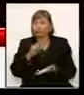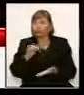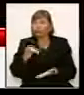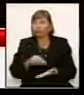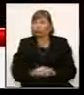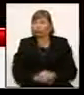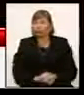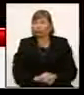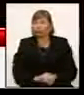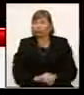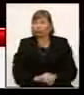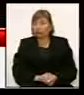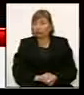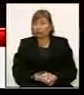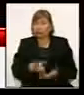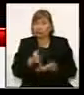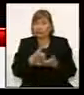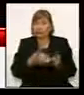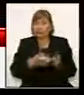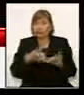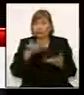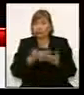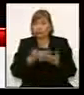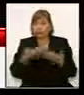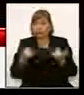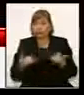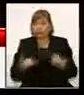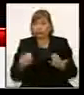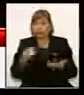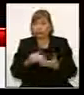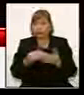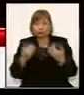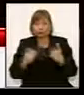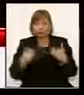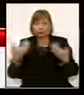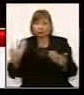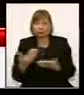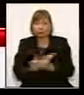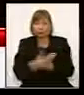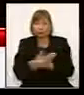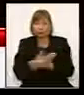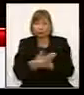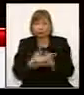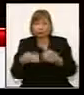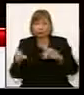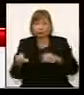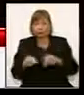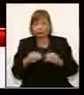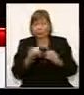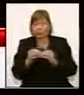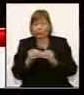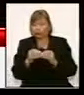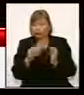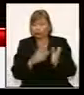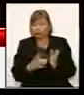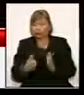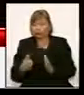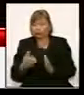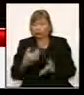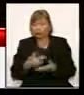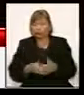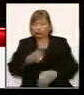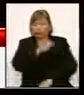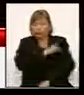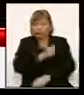Callao. Parte de esos problemas hoy además tiene un nuevo espacio y un nuevo actor que está por constituirse, que es la Autoridad